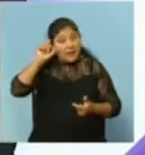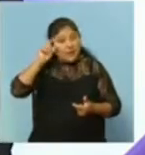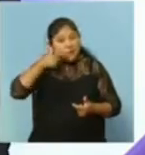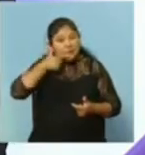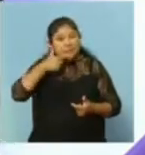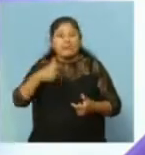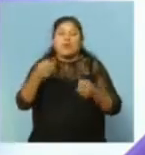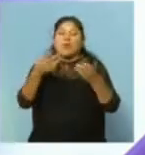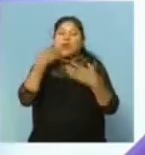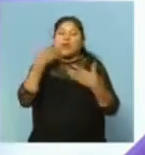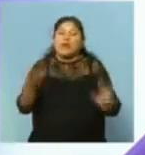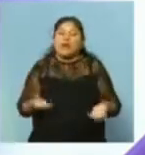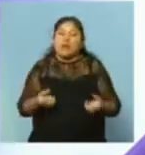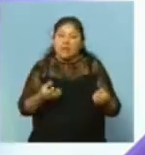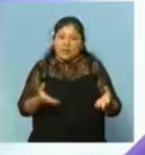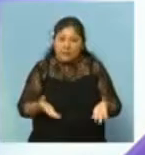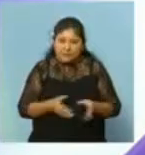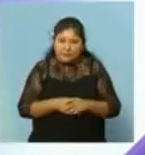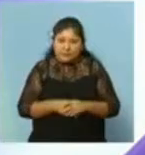novedades?